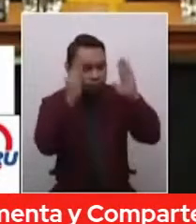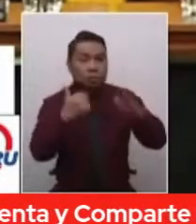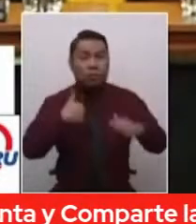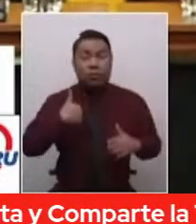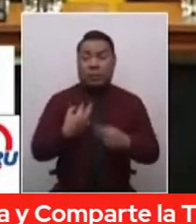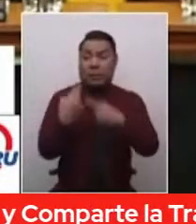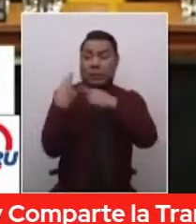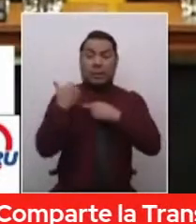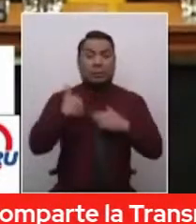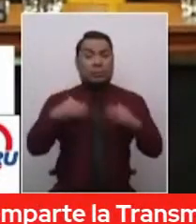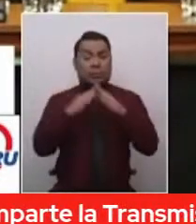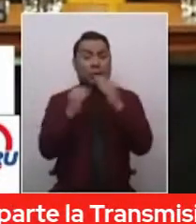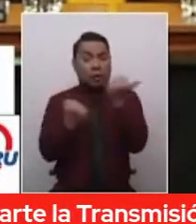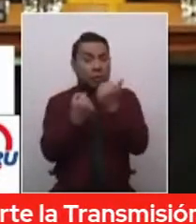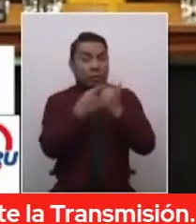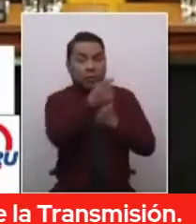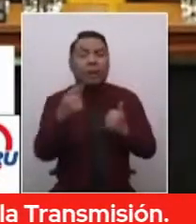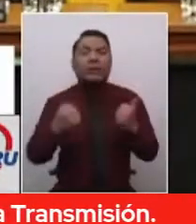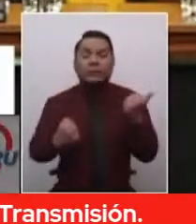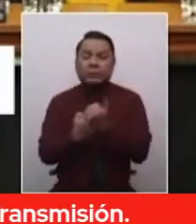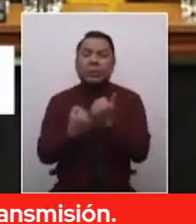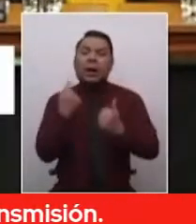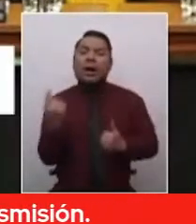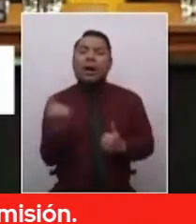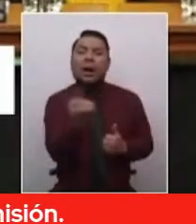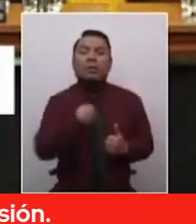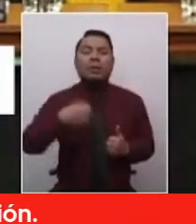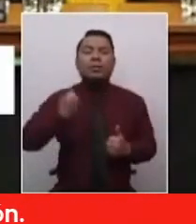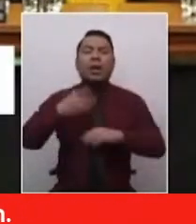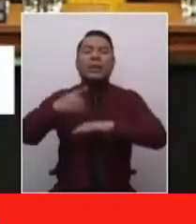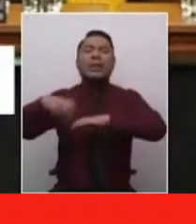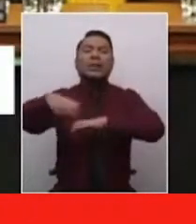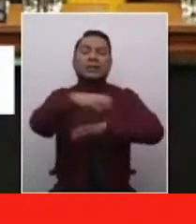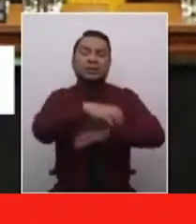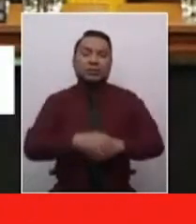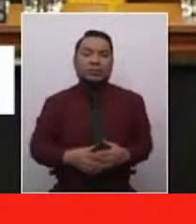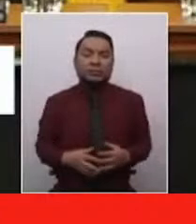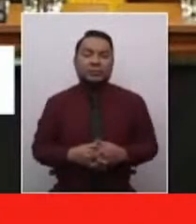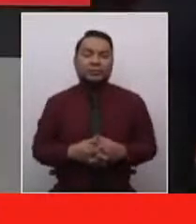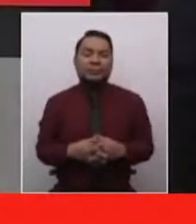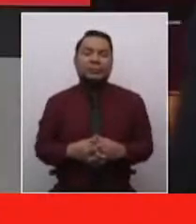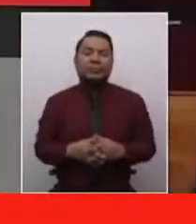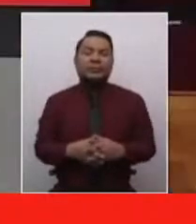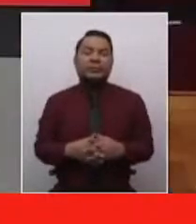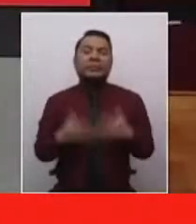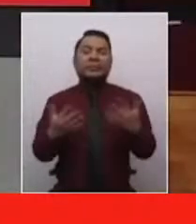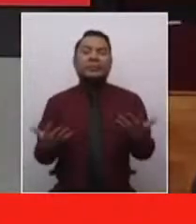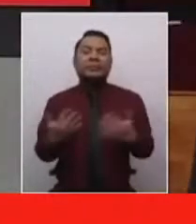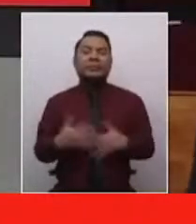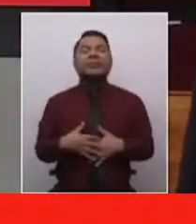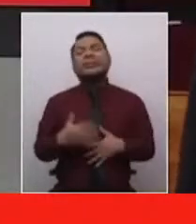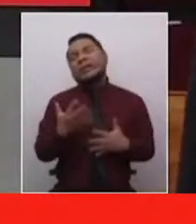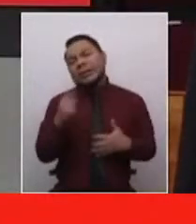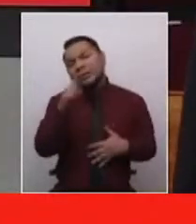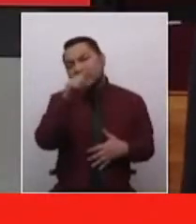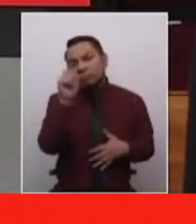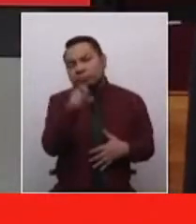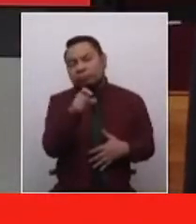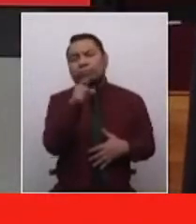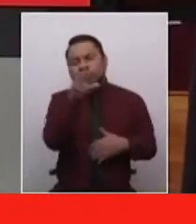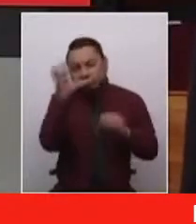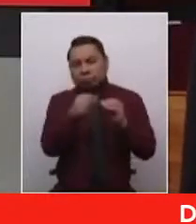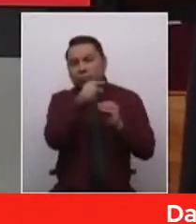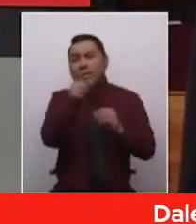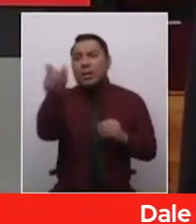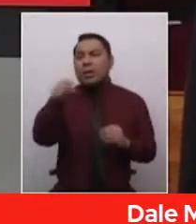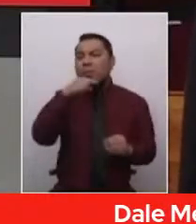de Lima, con el apoyo de todos ustedes, vamos a apoyar a cada uno de los distritos. Quiero tomar la pregunta de